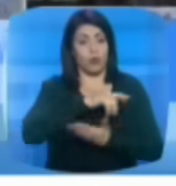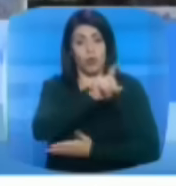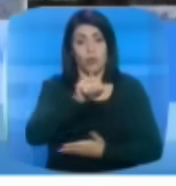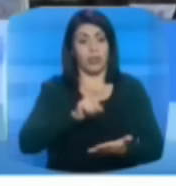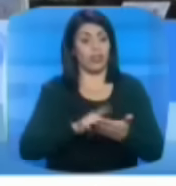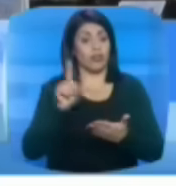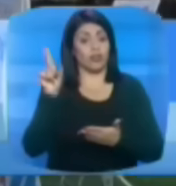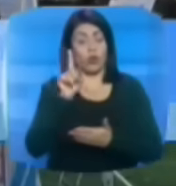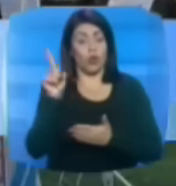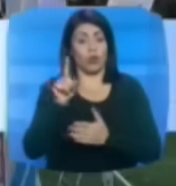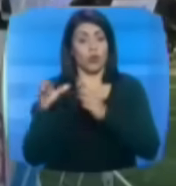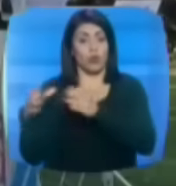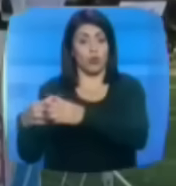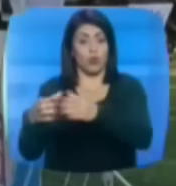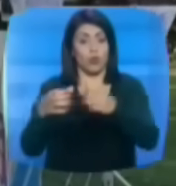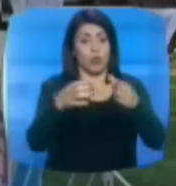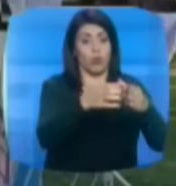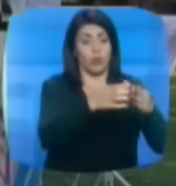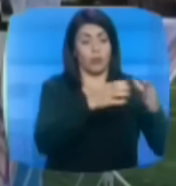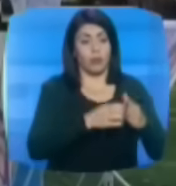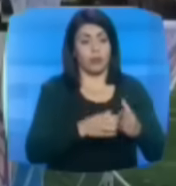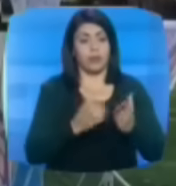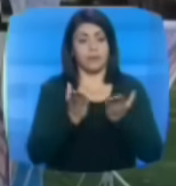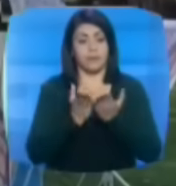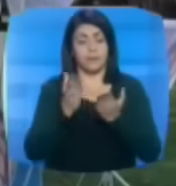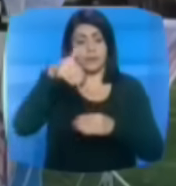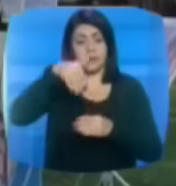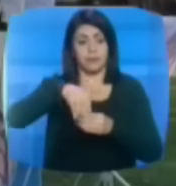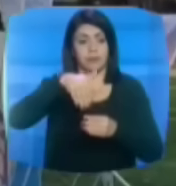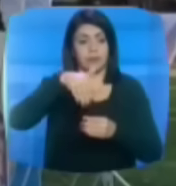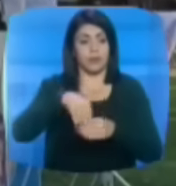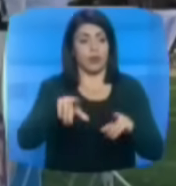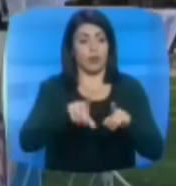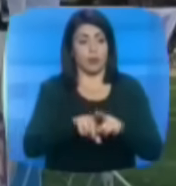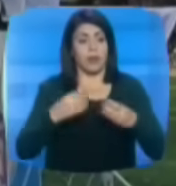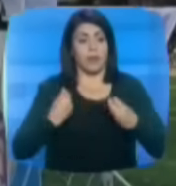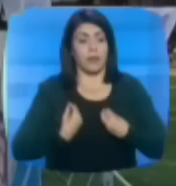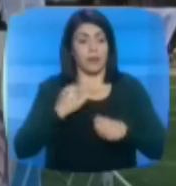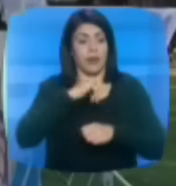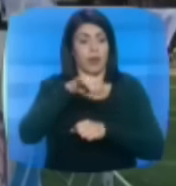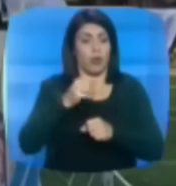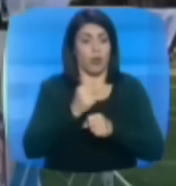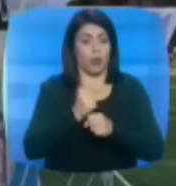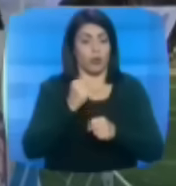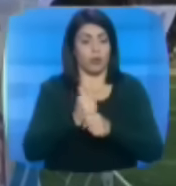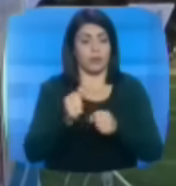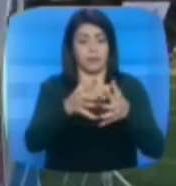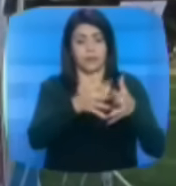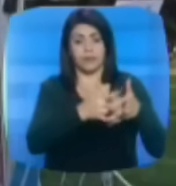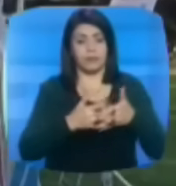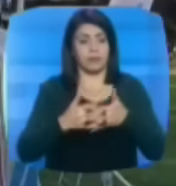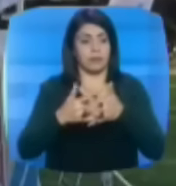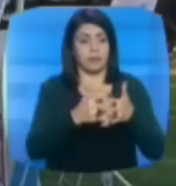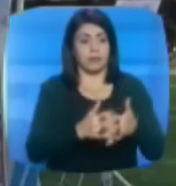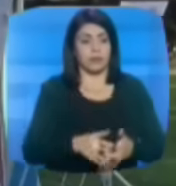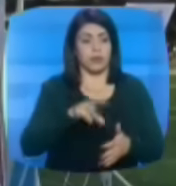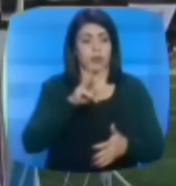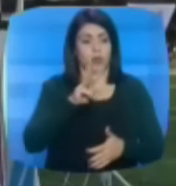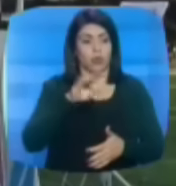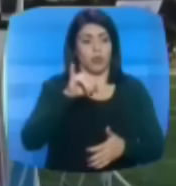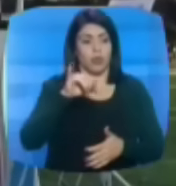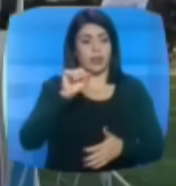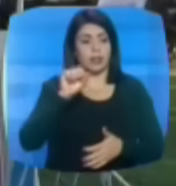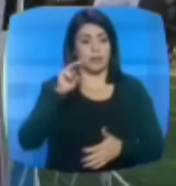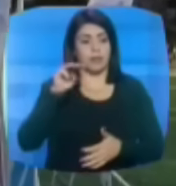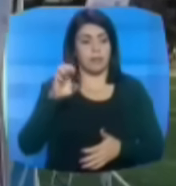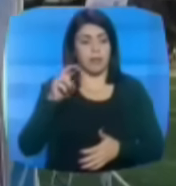sino los puntos del colegio electoral. Así es como se vive esta jornada en los Estados Unidos. Yo soy Wisman Fuentes